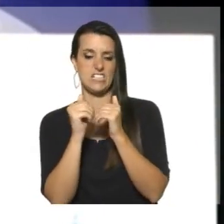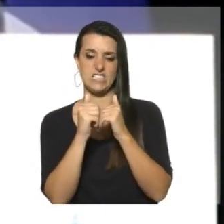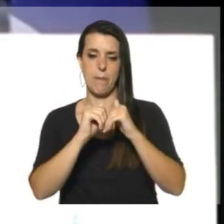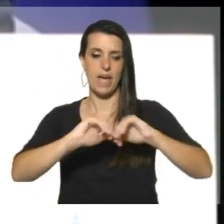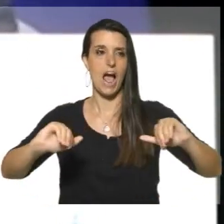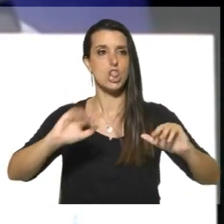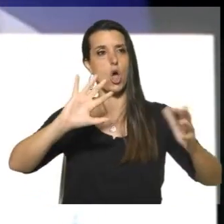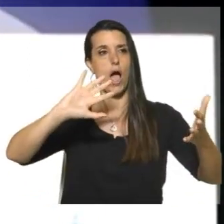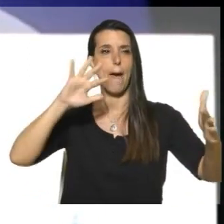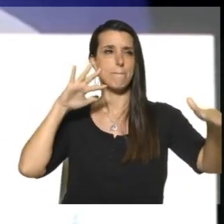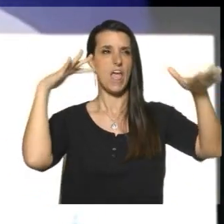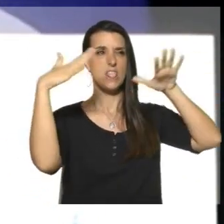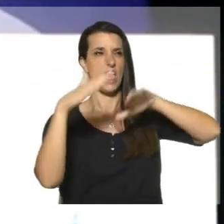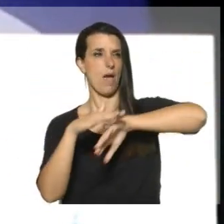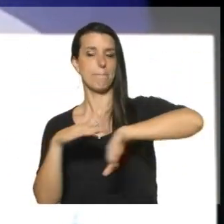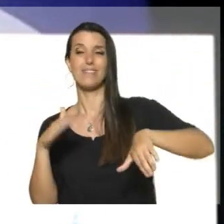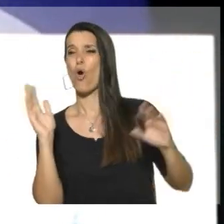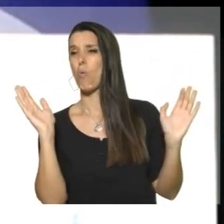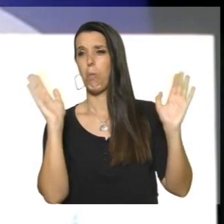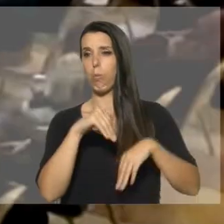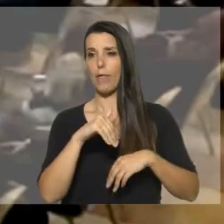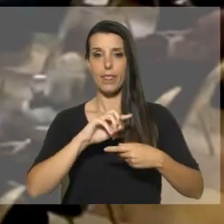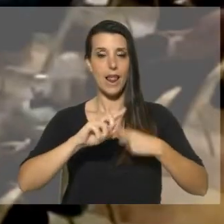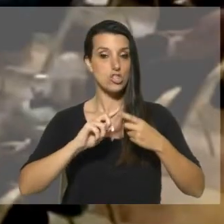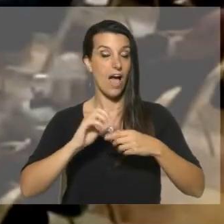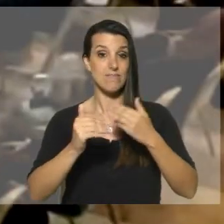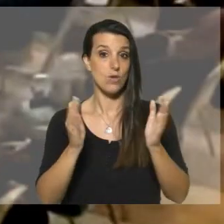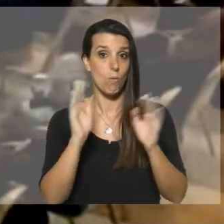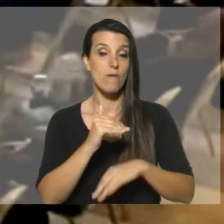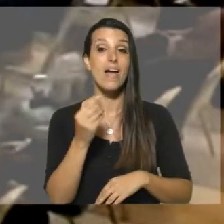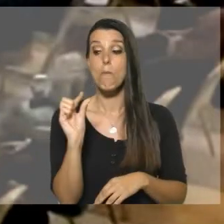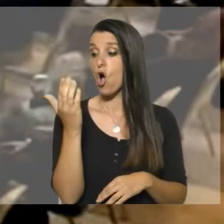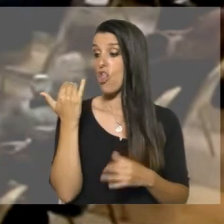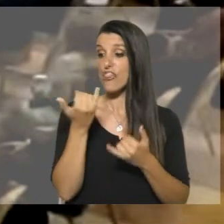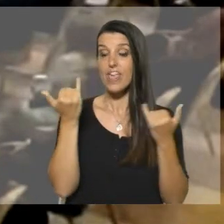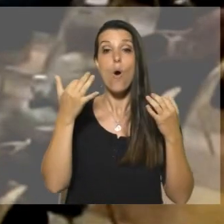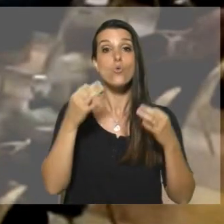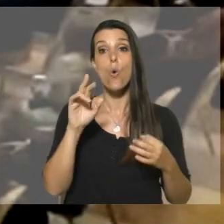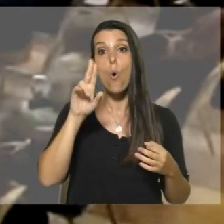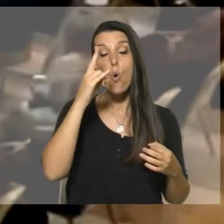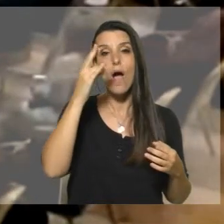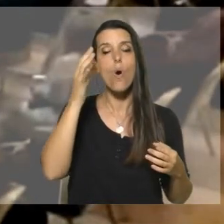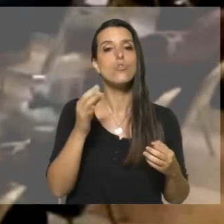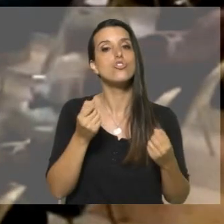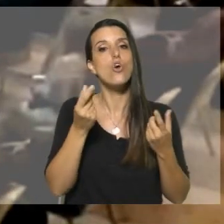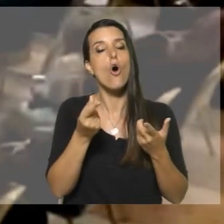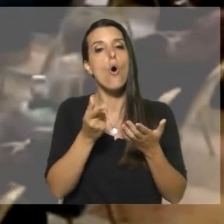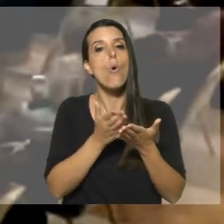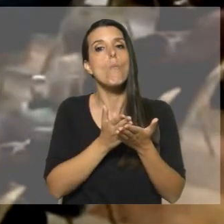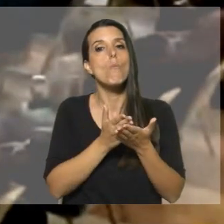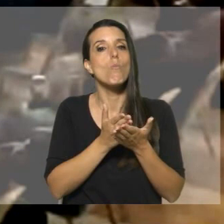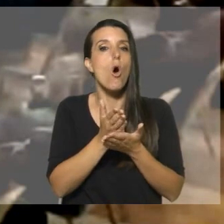el ambiente del otro hace imposible que tengamos avances. Hace pocos días nuestro país emitió un bono único de